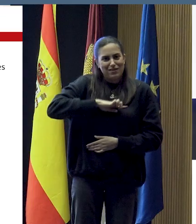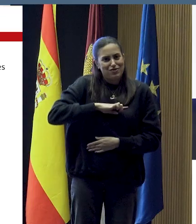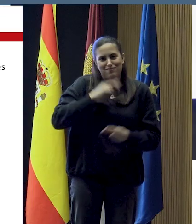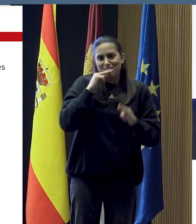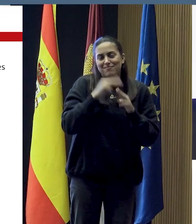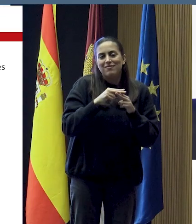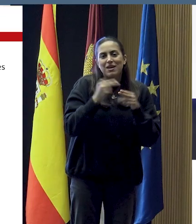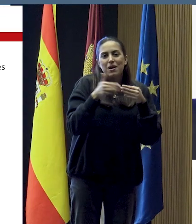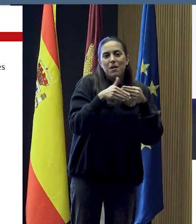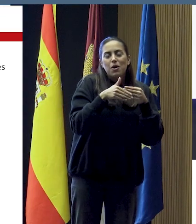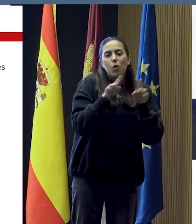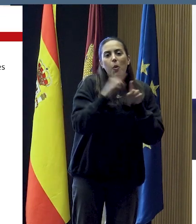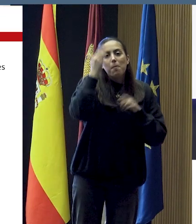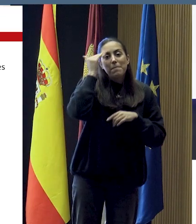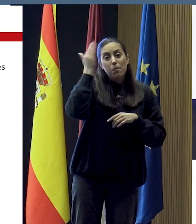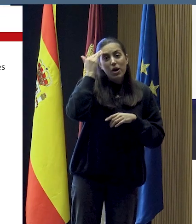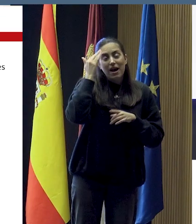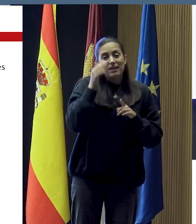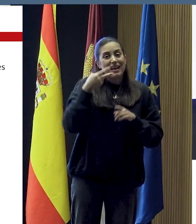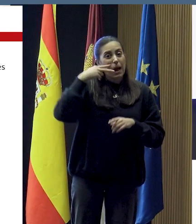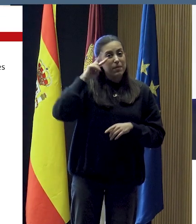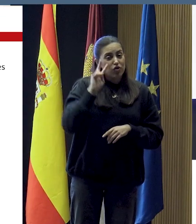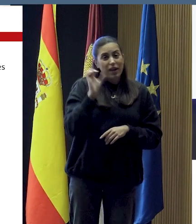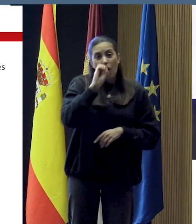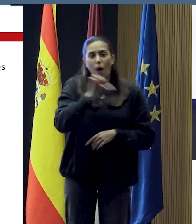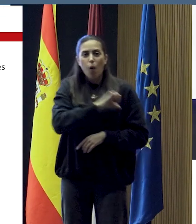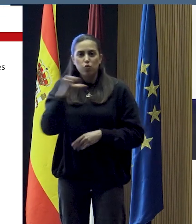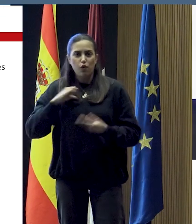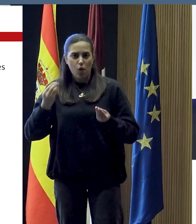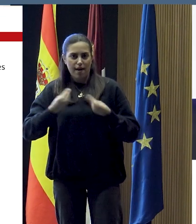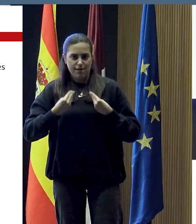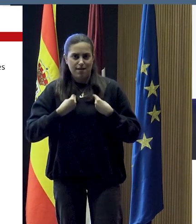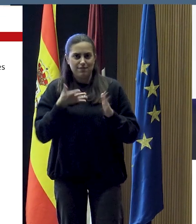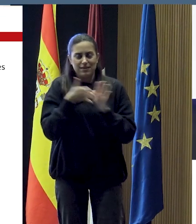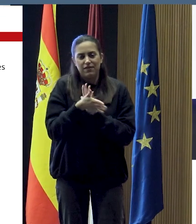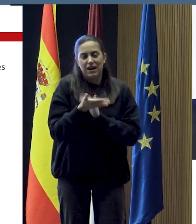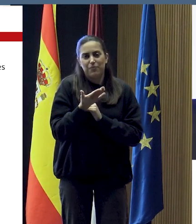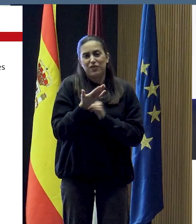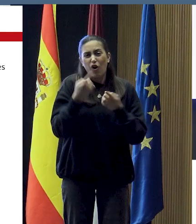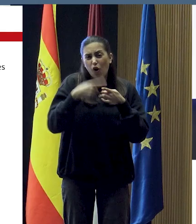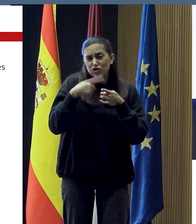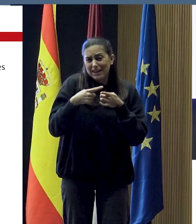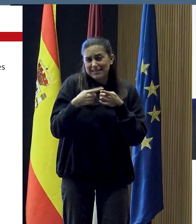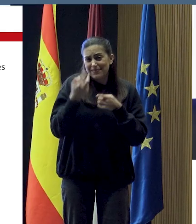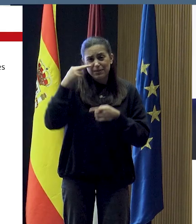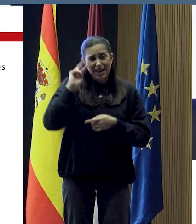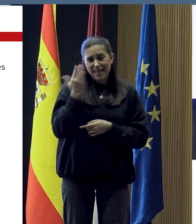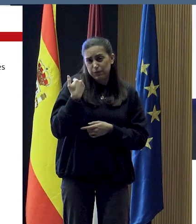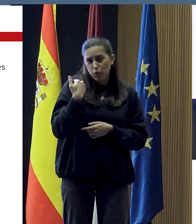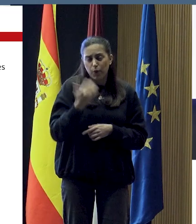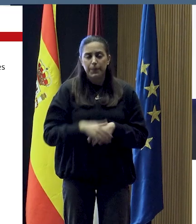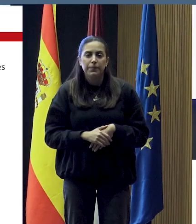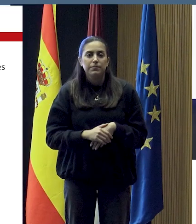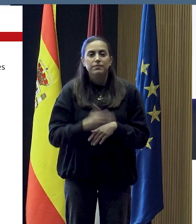llamamos memoria episódica o autobiográfica, ¿vale?, de los hechos recientes. Claro, por